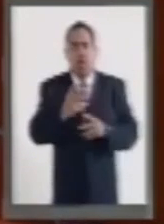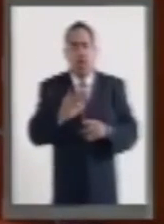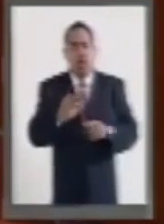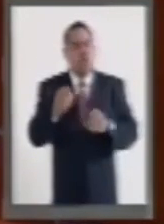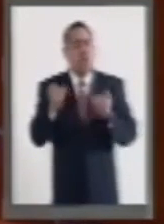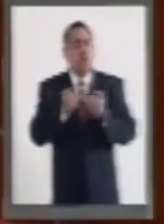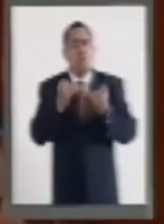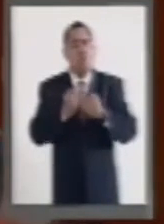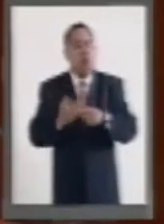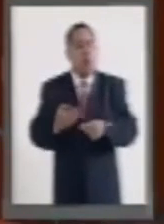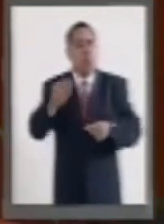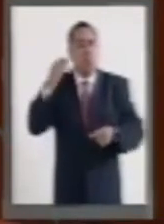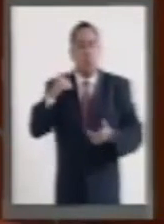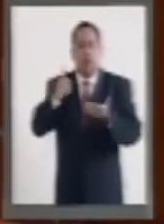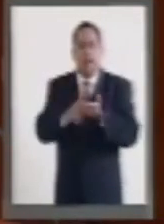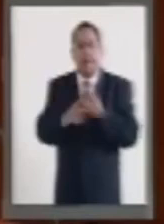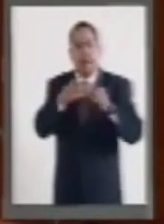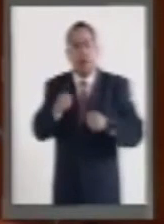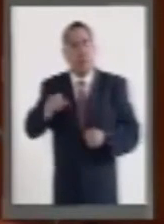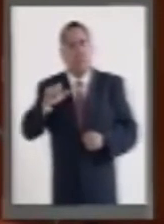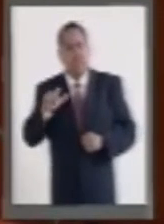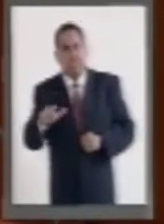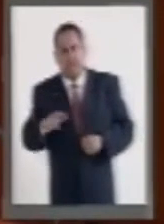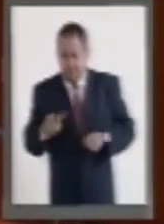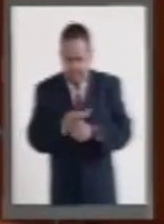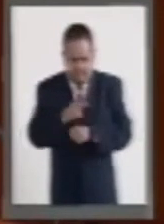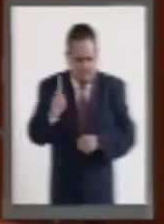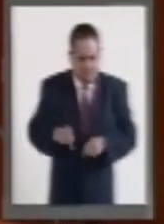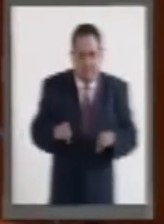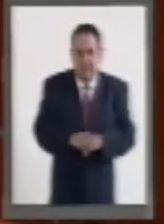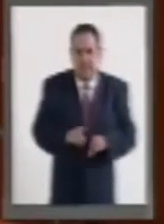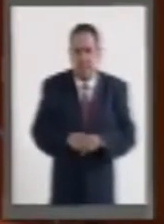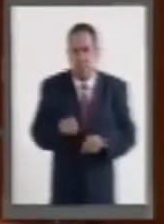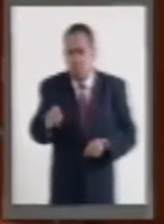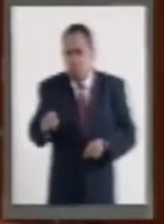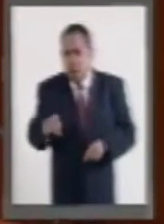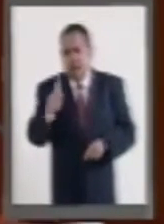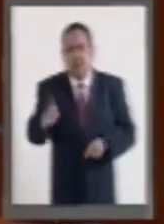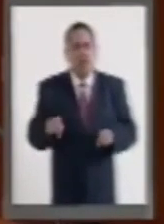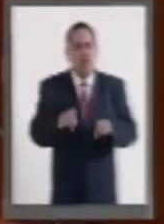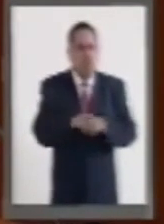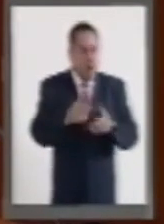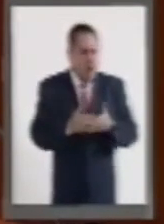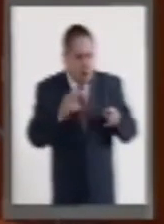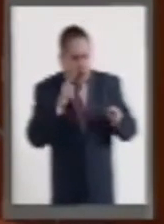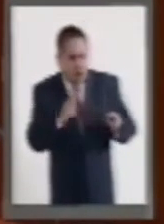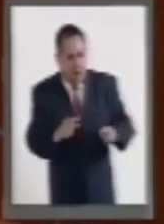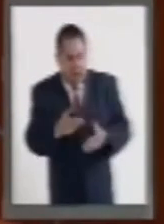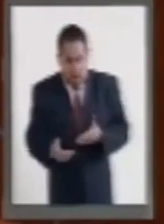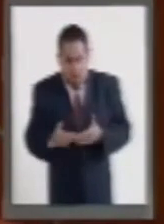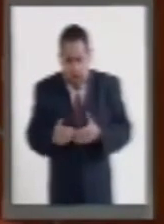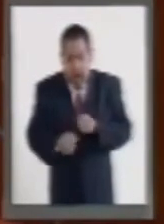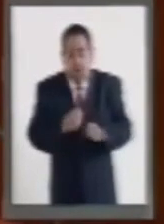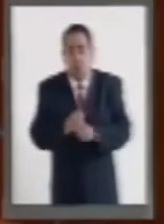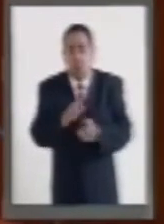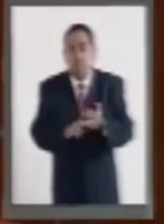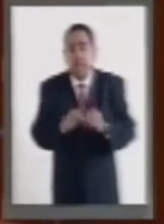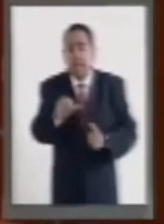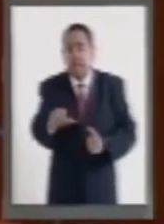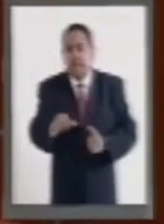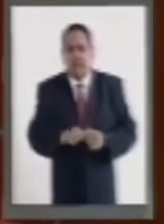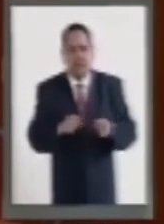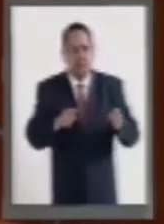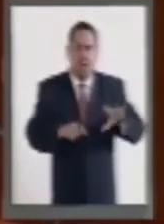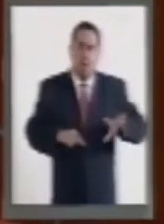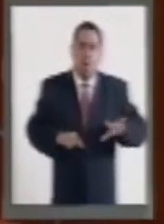en 1917, los que se asemejan a los de hoy en el 2016, abuso